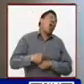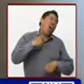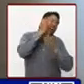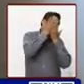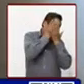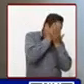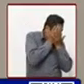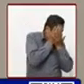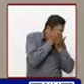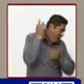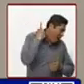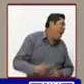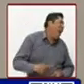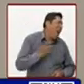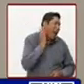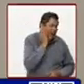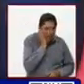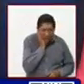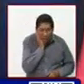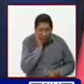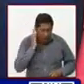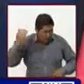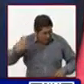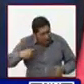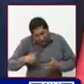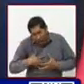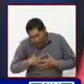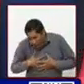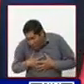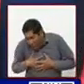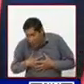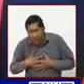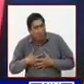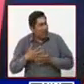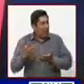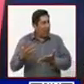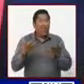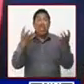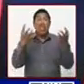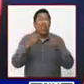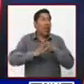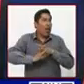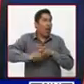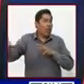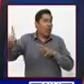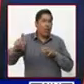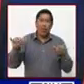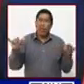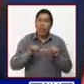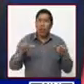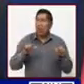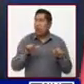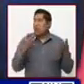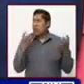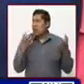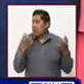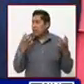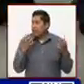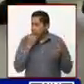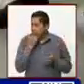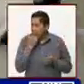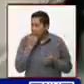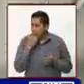tiene un corte en su cuello, en su pecho. O sea, le ha valido y quería escaparse y parece que él también